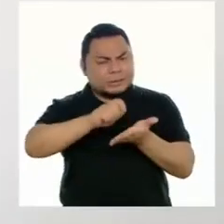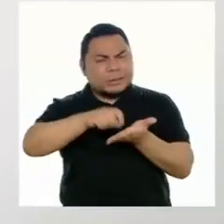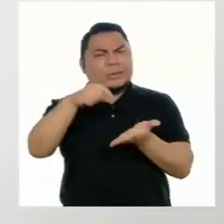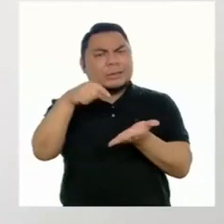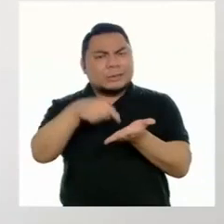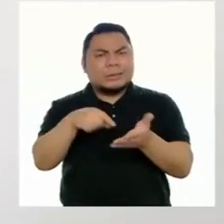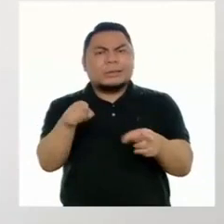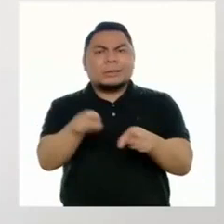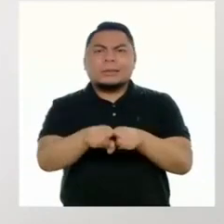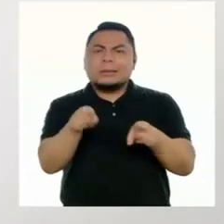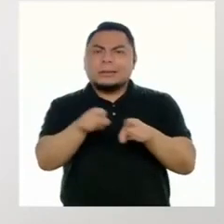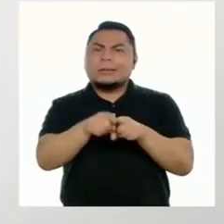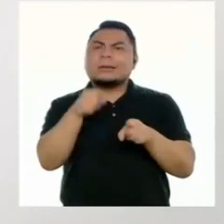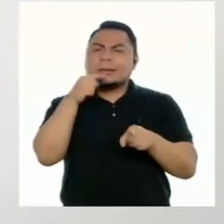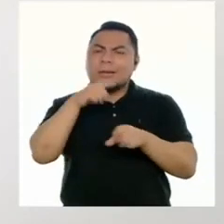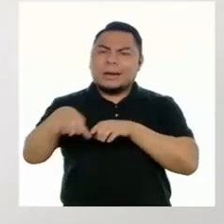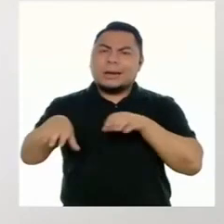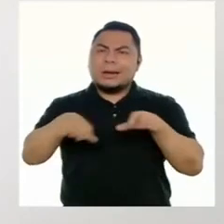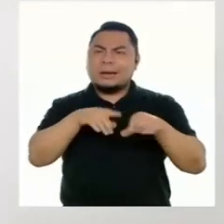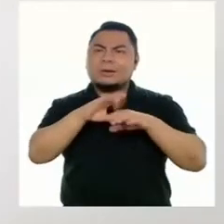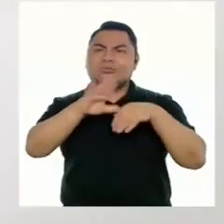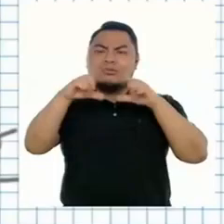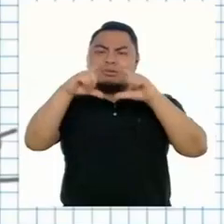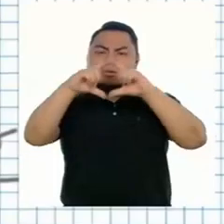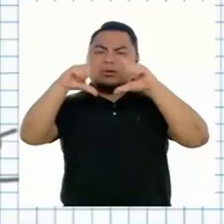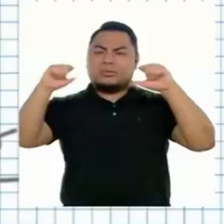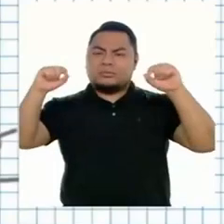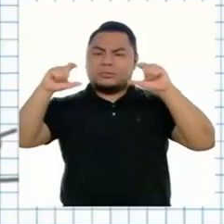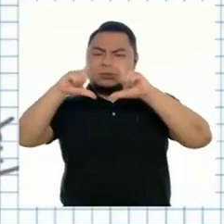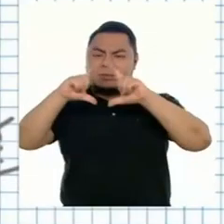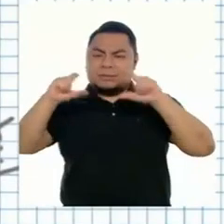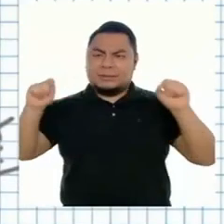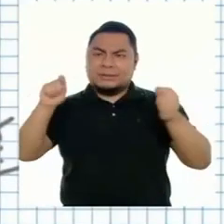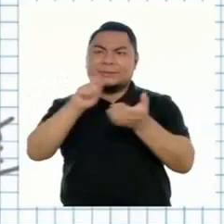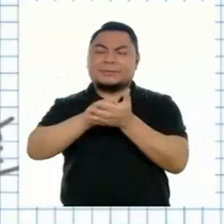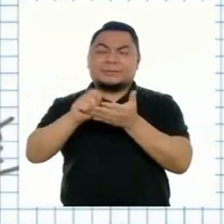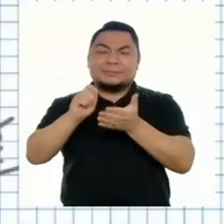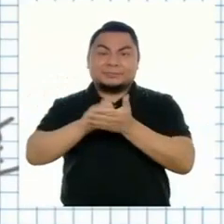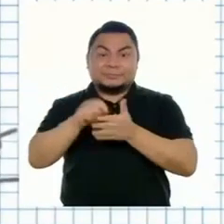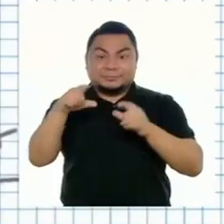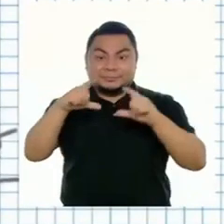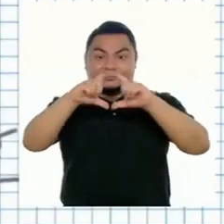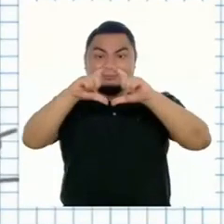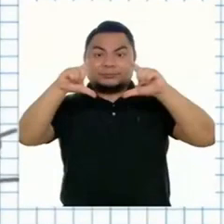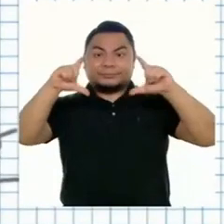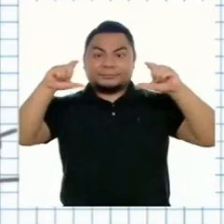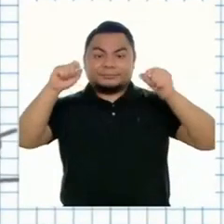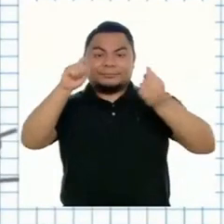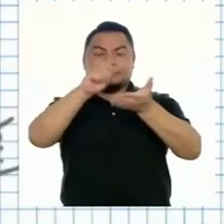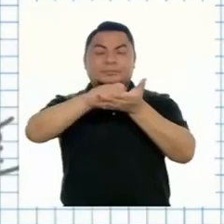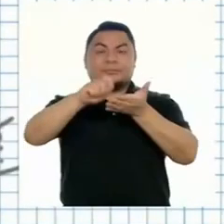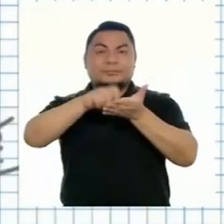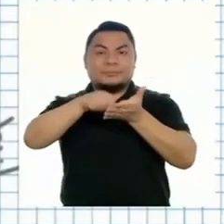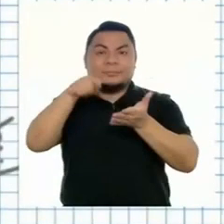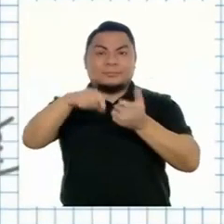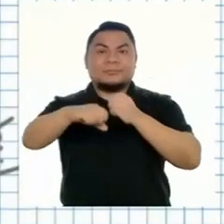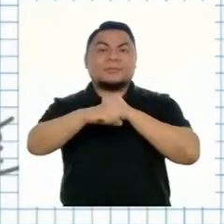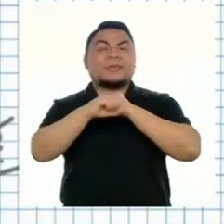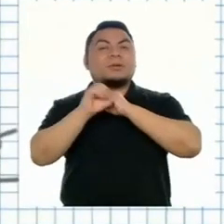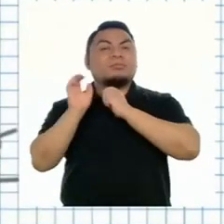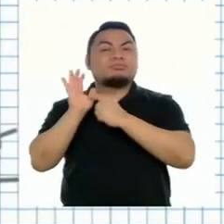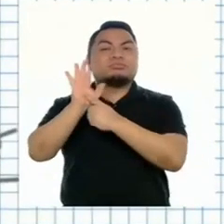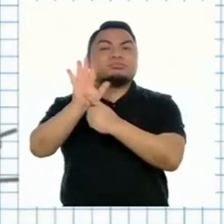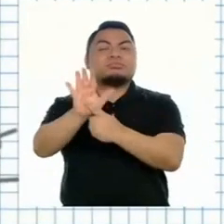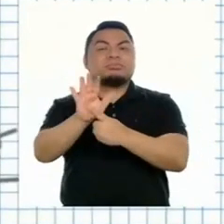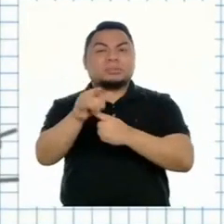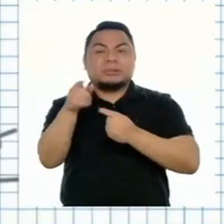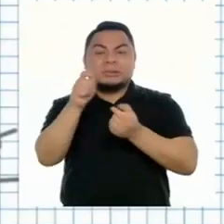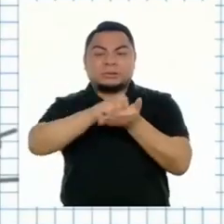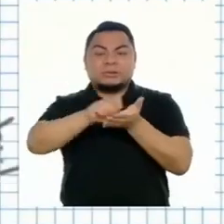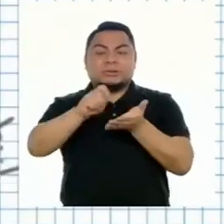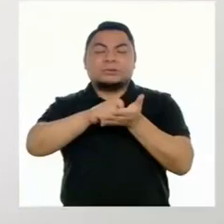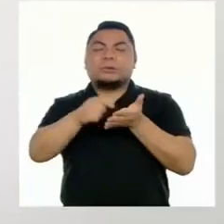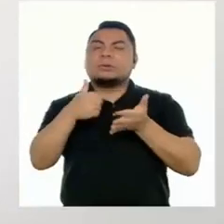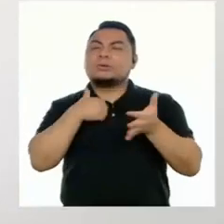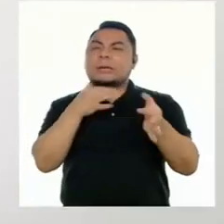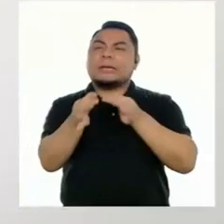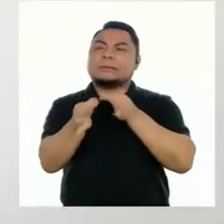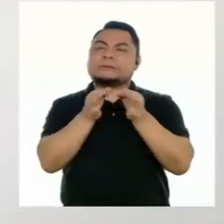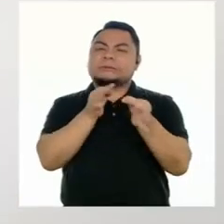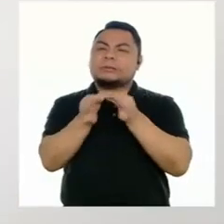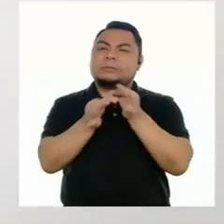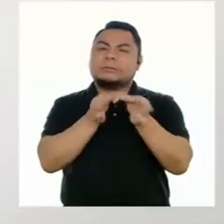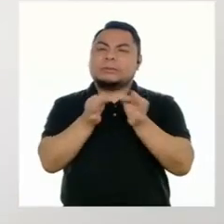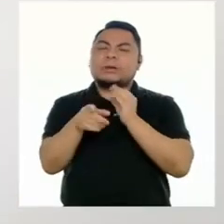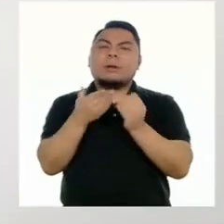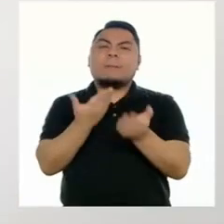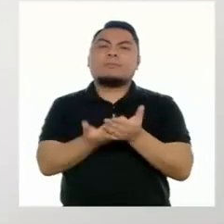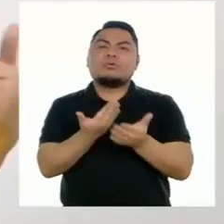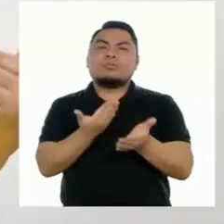lo publicamos en una cartilla? En esta cartilla publicaremos nuestro texto argumentativo